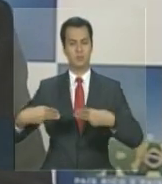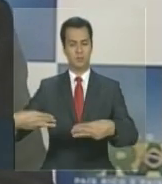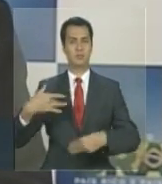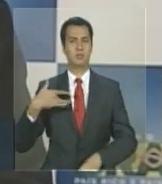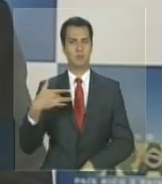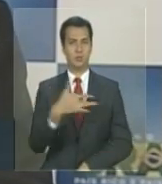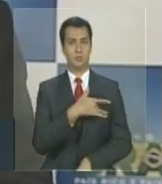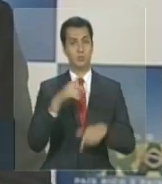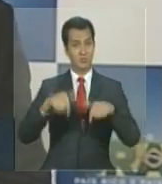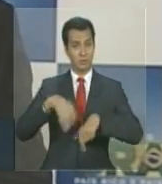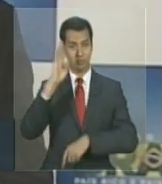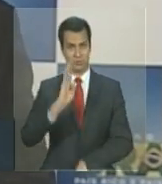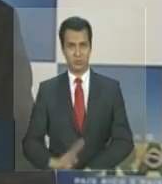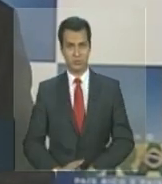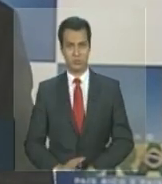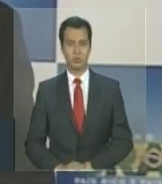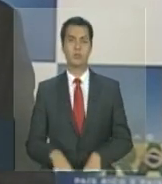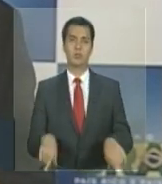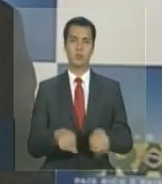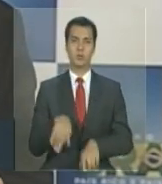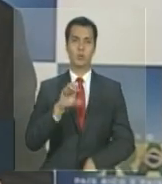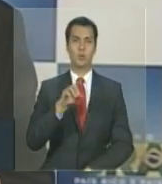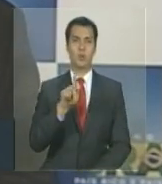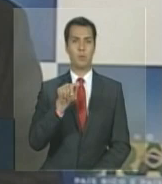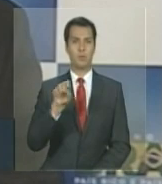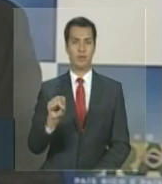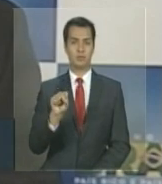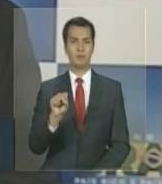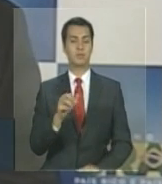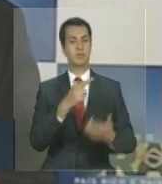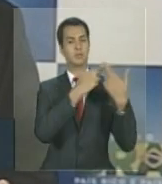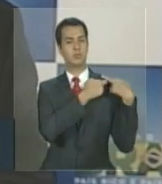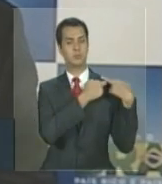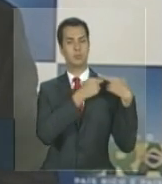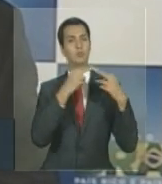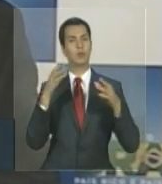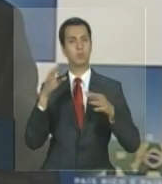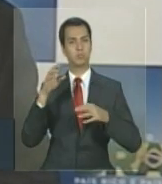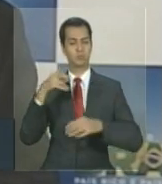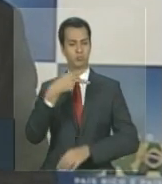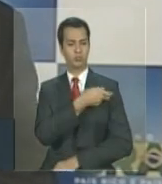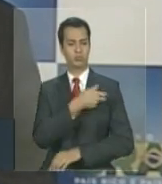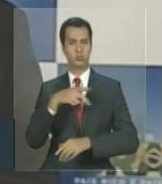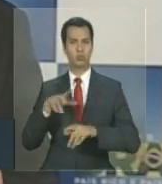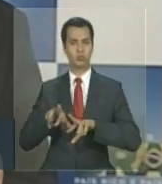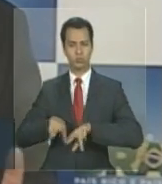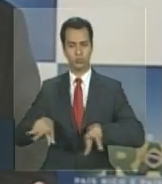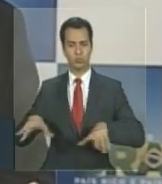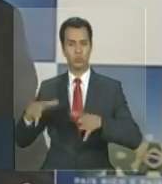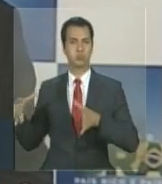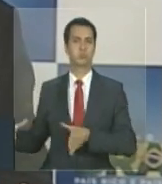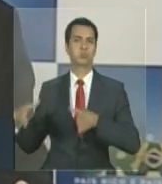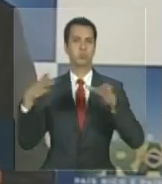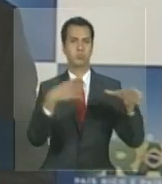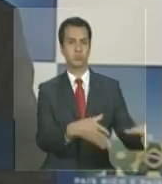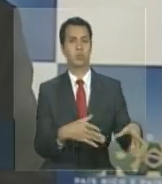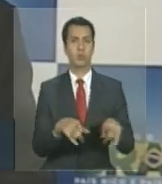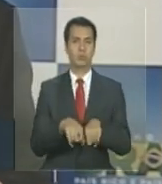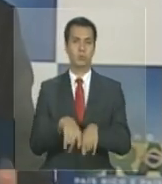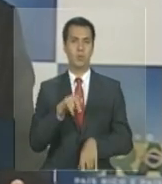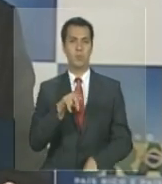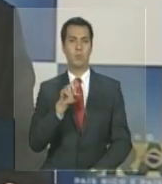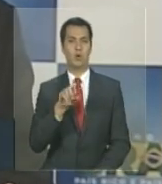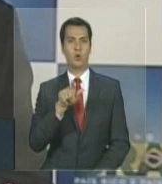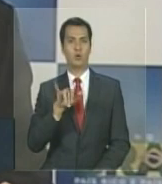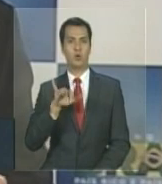Brasil. OPA se encargó de trasladar las vacinas de poliomielitis contra la poliomielitis, que